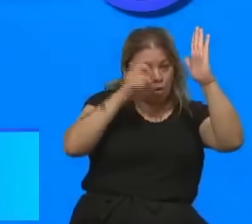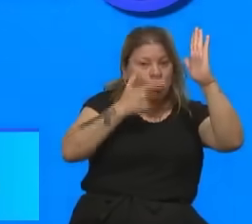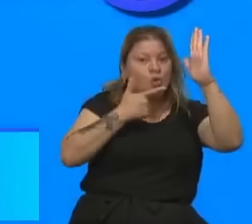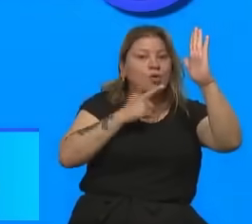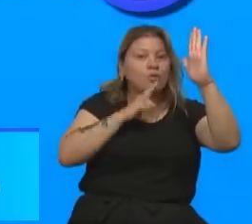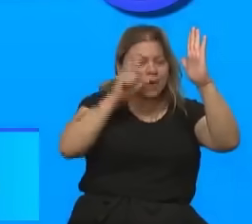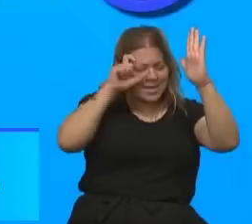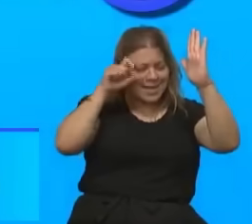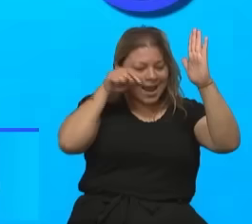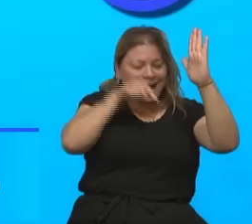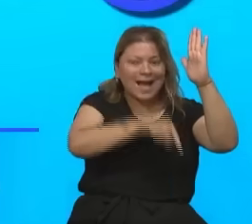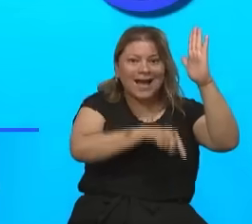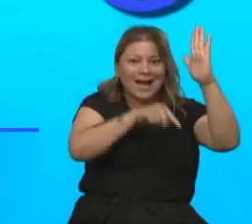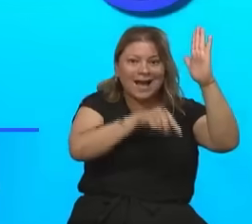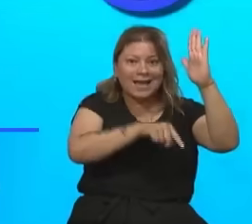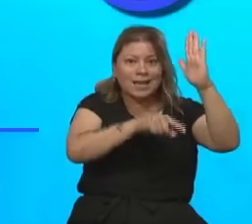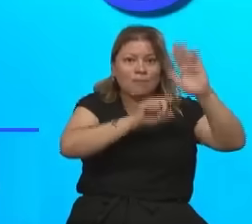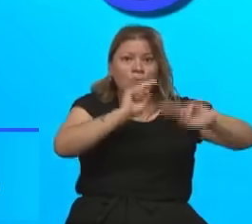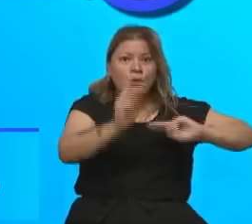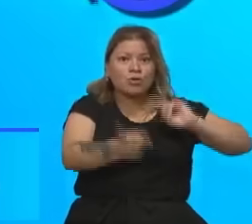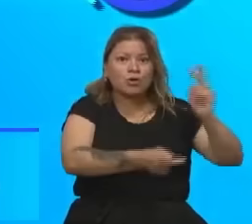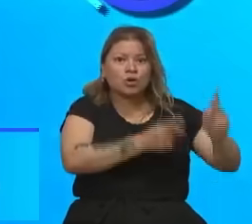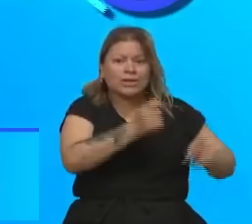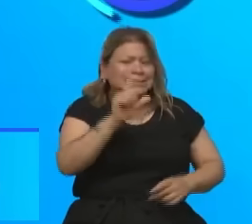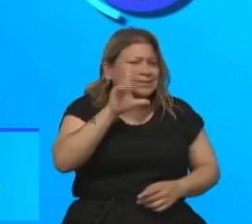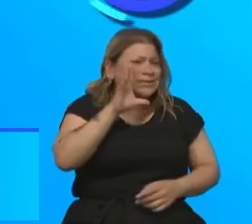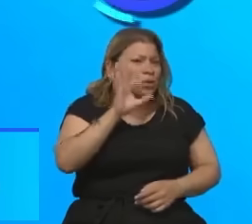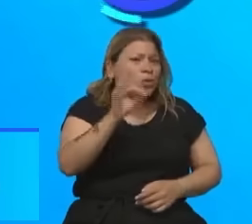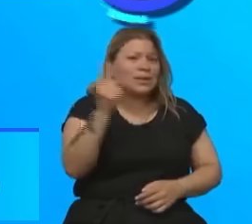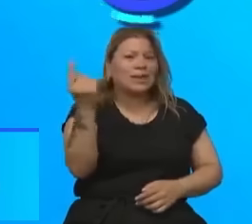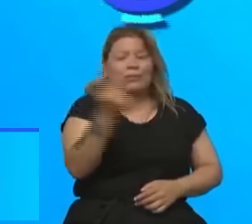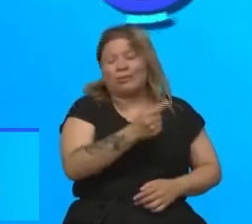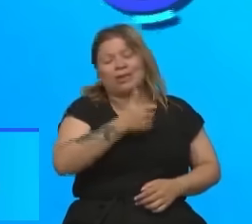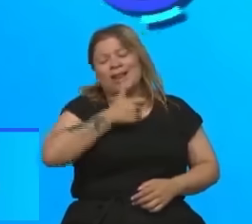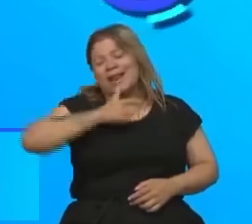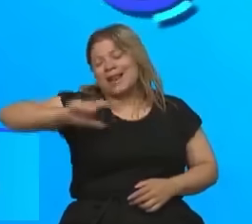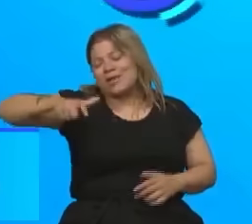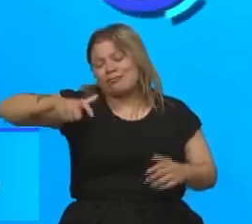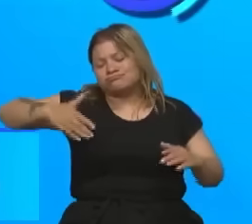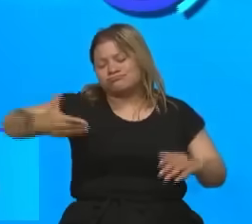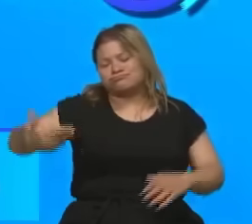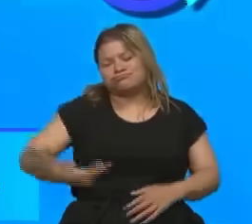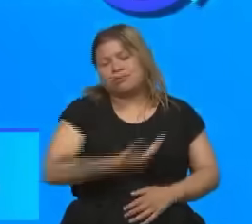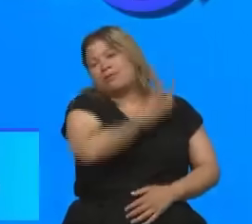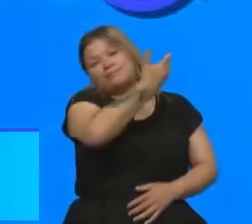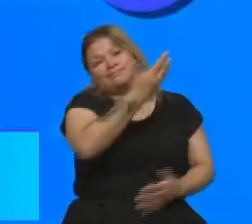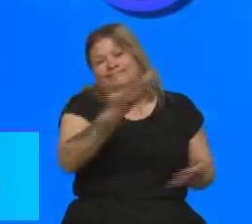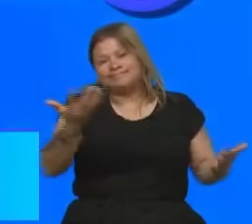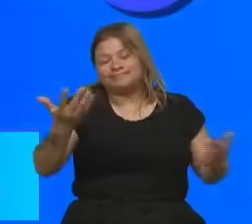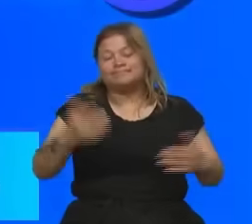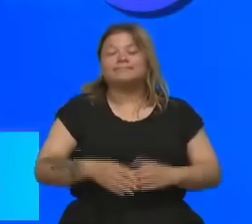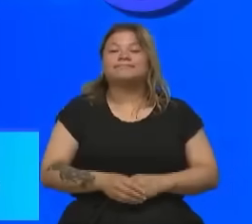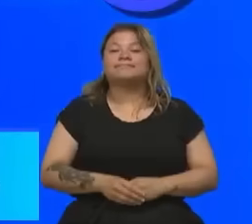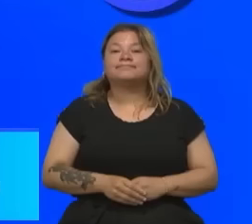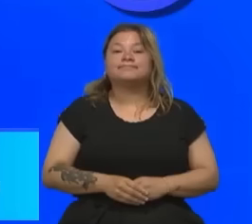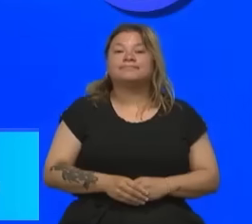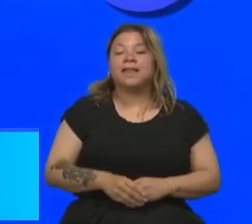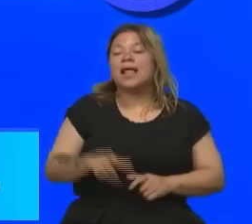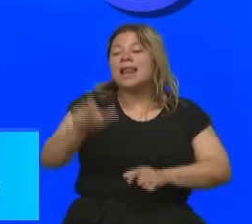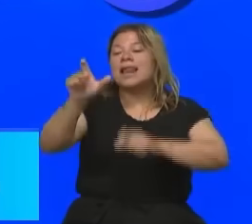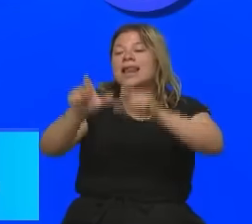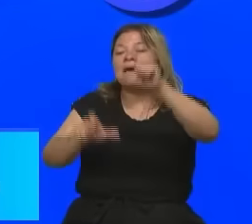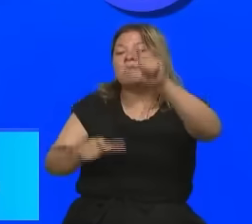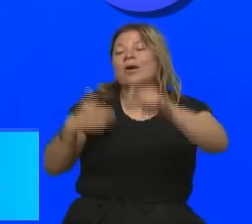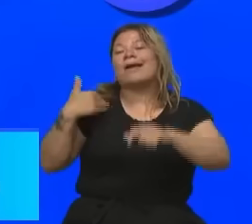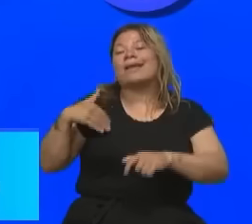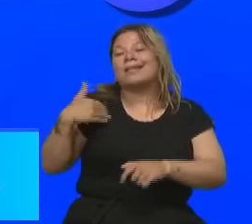el 50% de los muertos, porque lo atravesaba directamente el río que se desbordó. Por lo general, los argentinos o